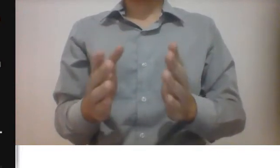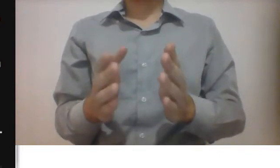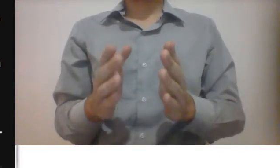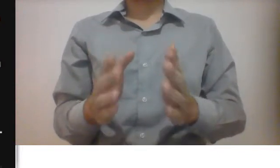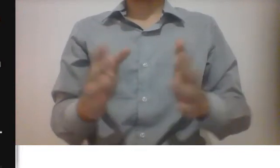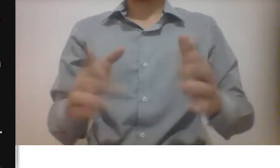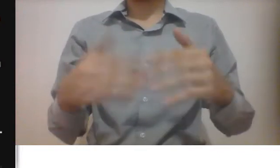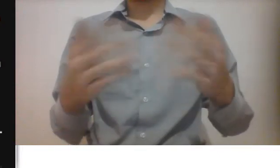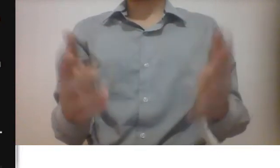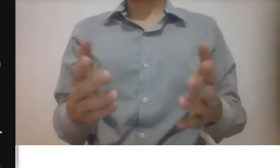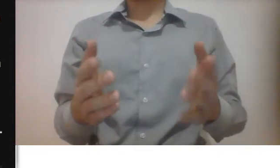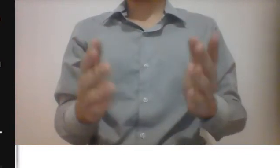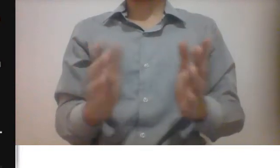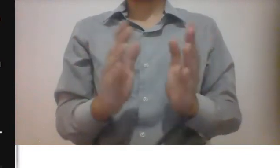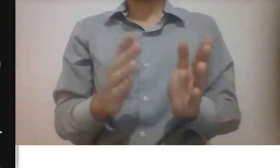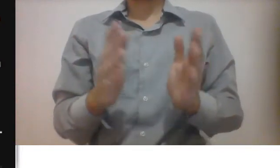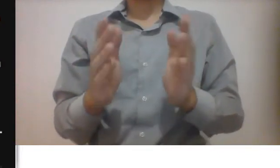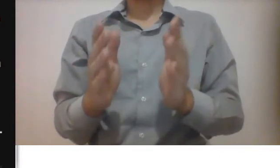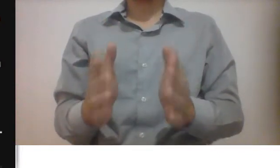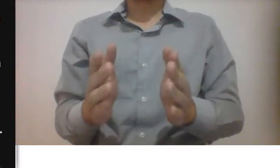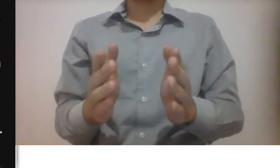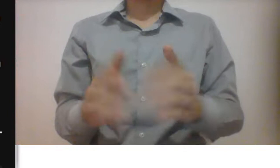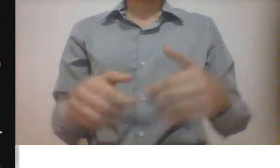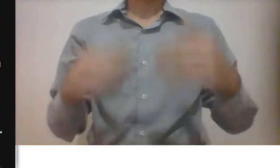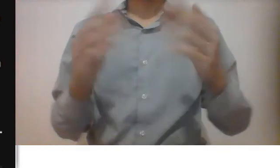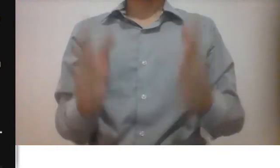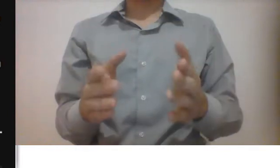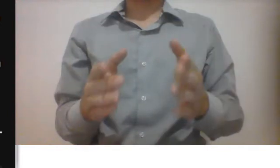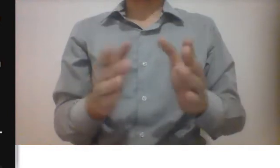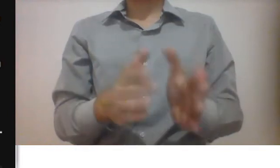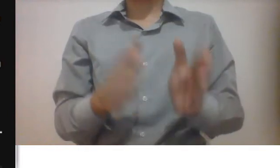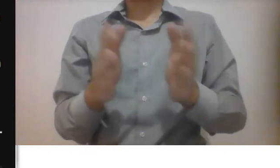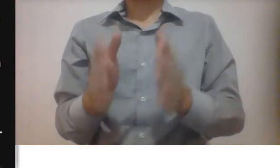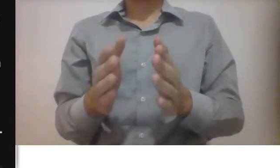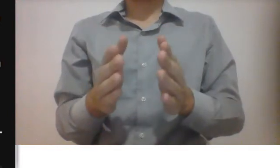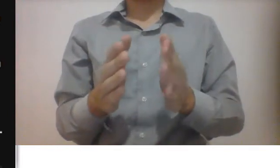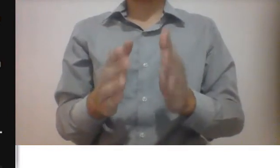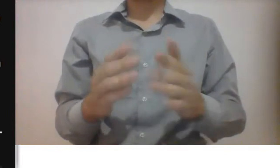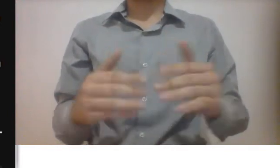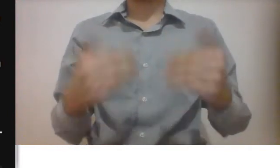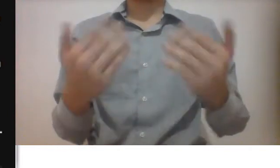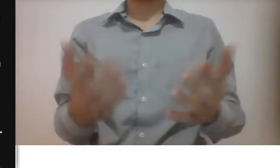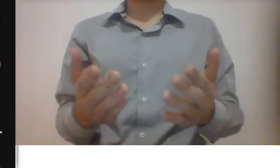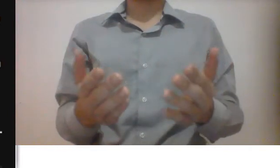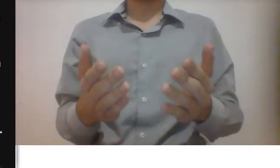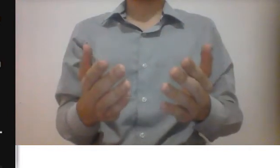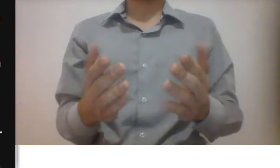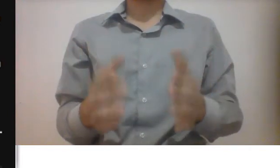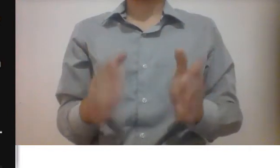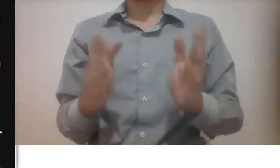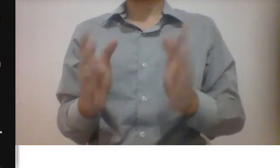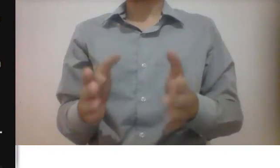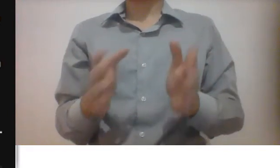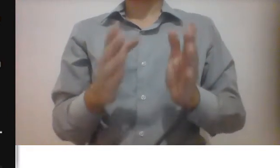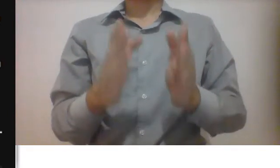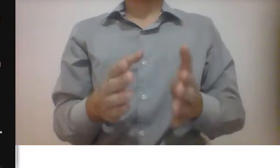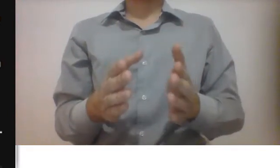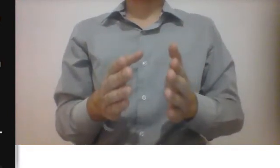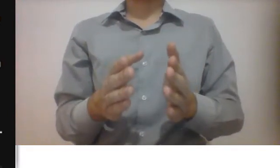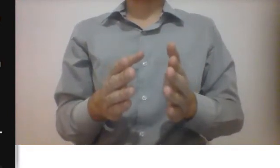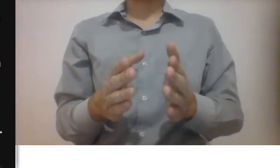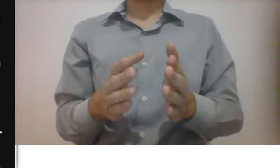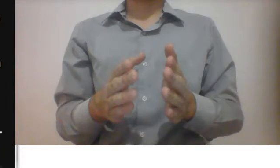su patrimonio que él había conseguido era con su salario, pero al tú hacer la relación de si con ese salario que tenía puede comprar